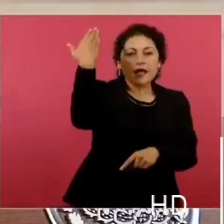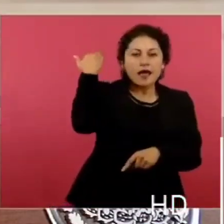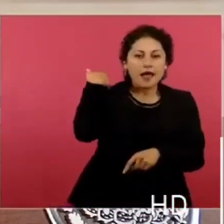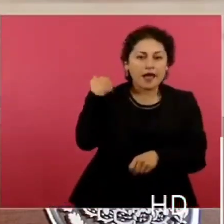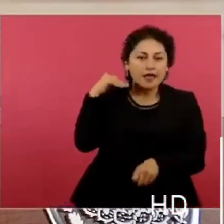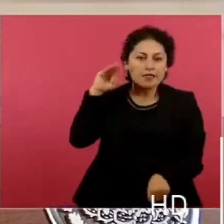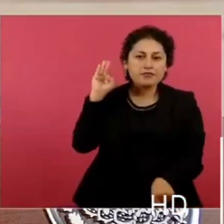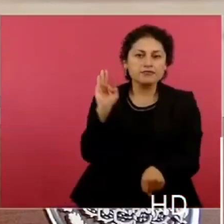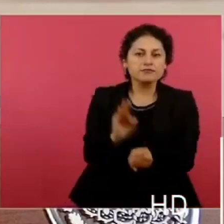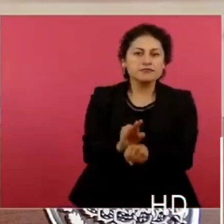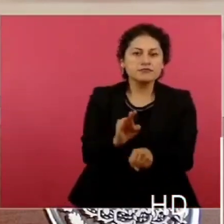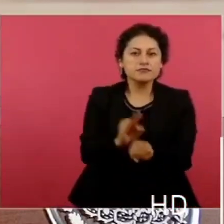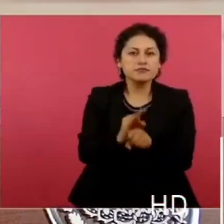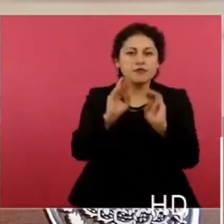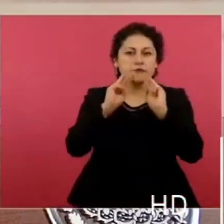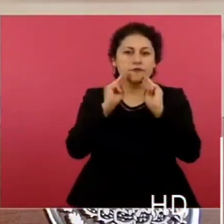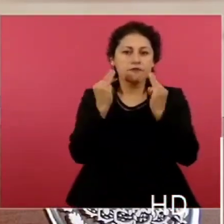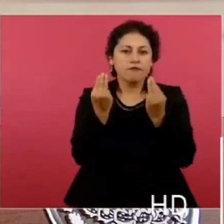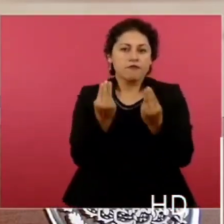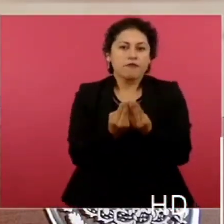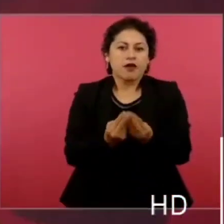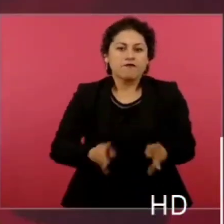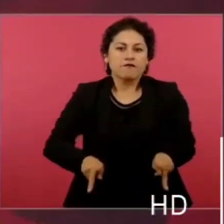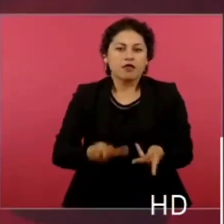a las bandas del narcotráfico.